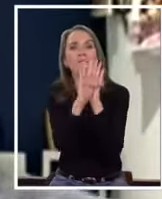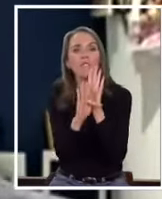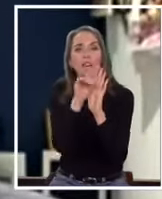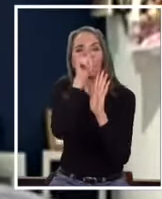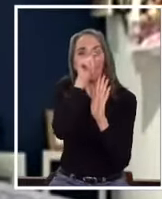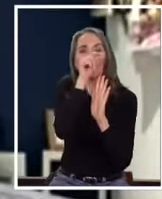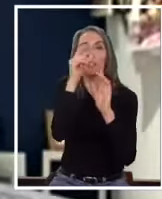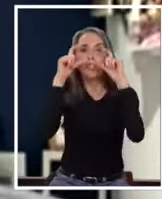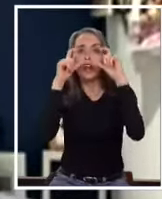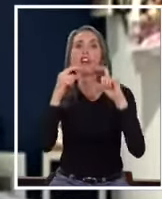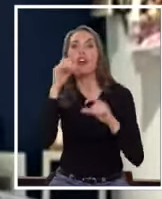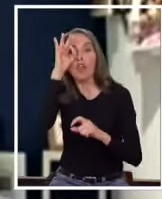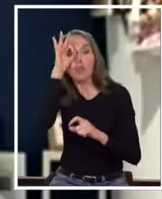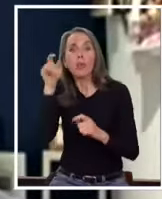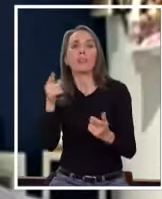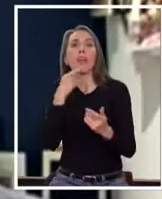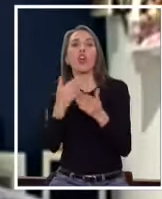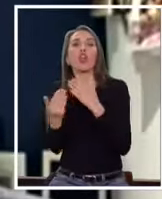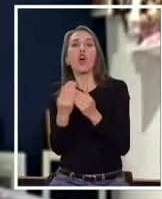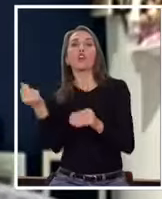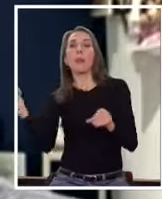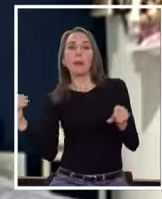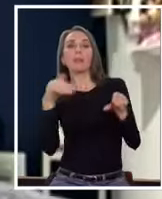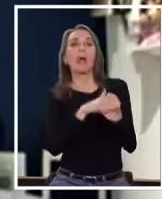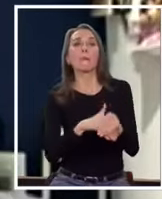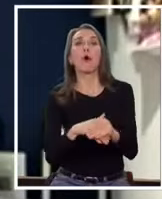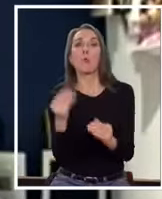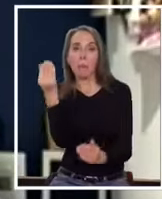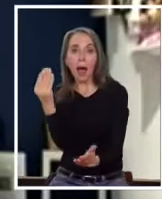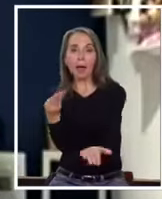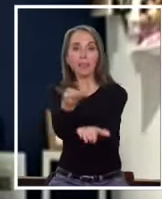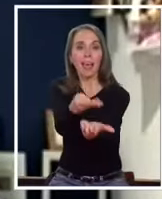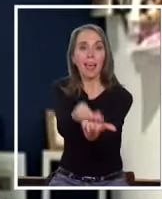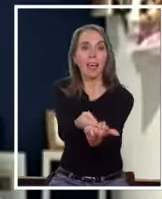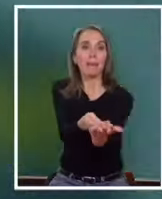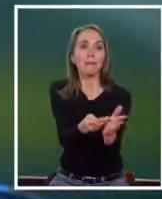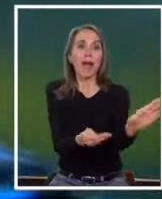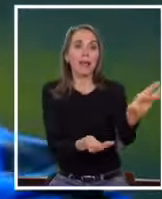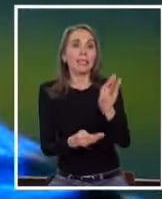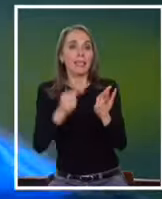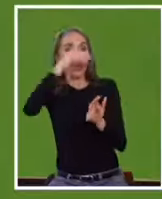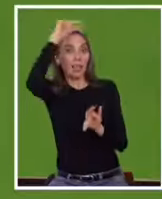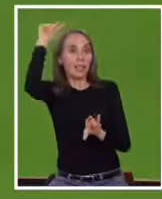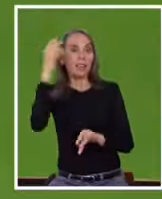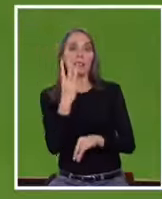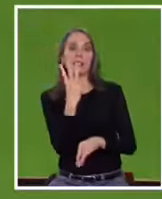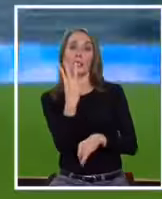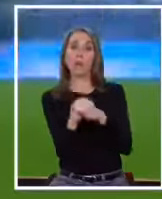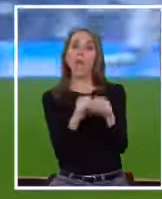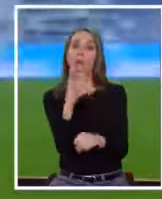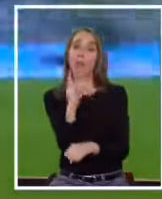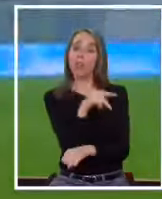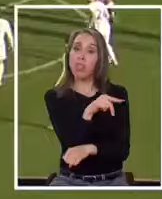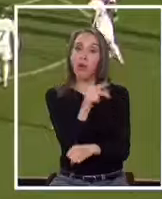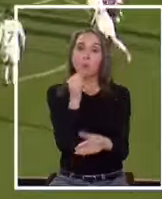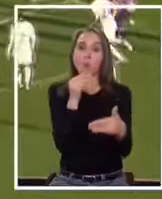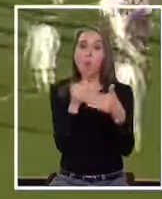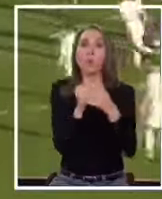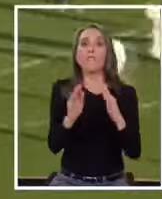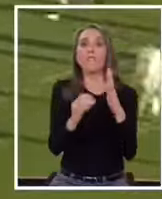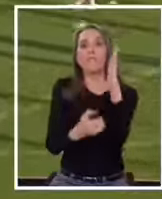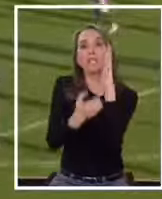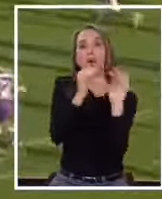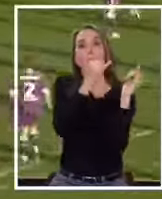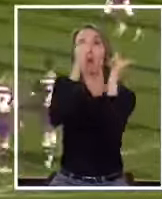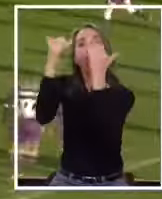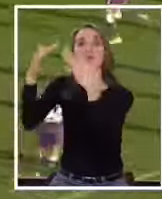dicen dónde depositamos y dónde ponemos algo para que puedan traer a Arturo. 34 años, en la recta final de su